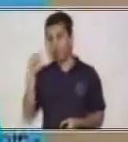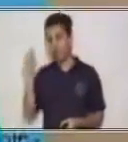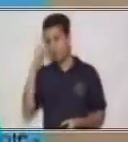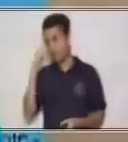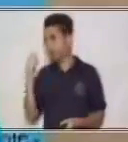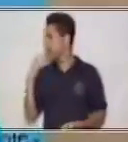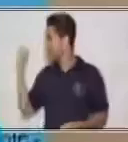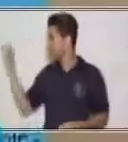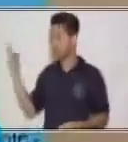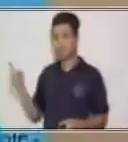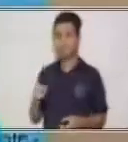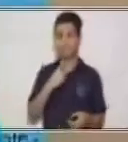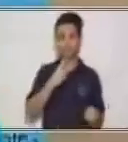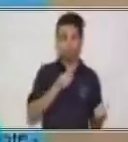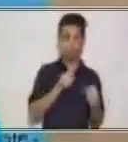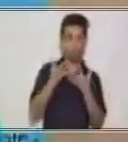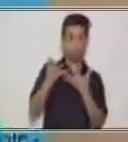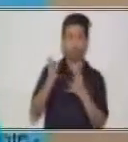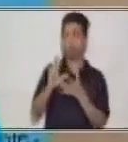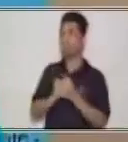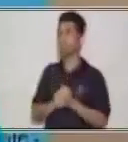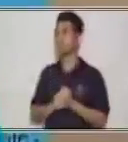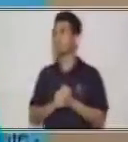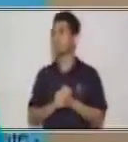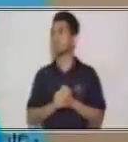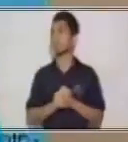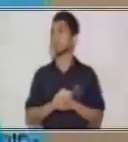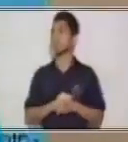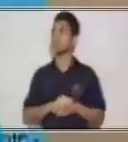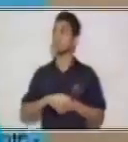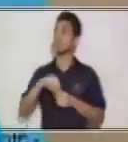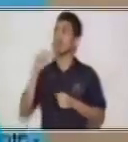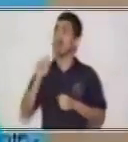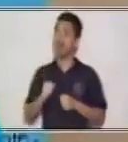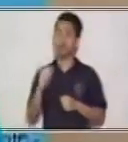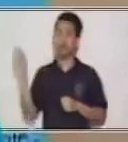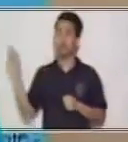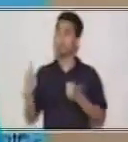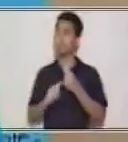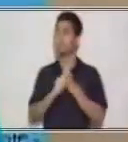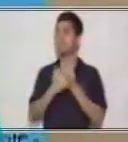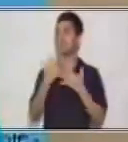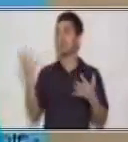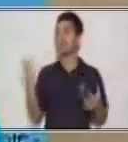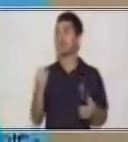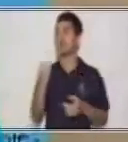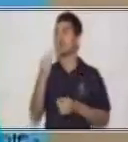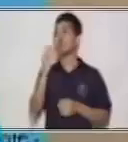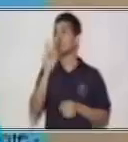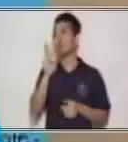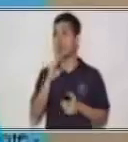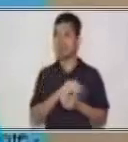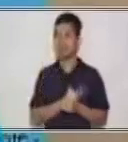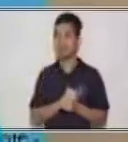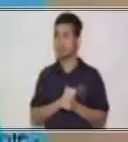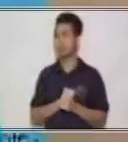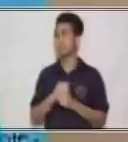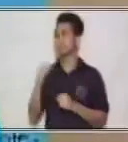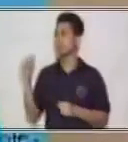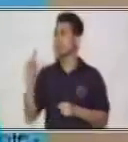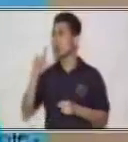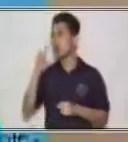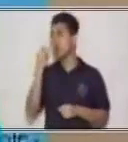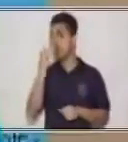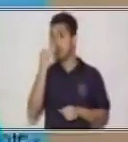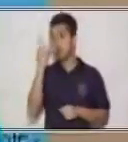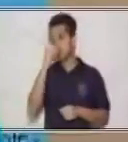preguntando el problema número 2. Vamos con el problema número 3. Luis toma 2